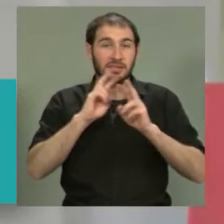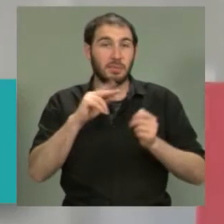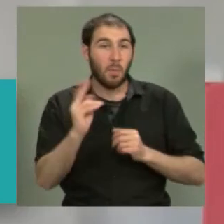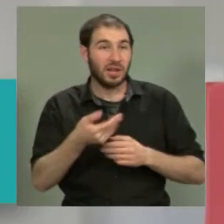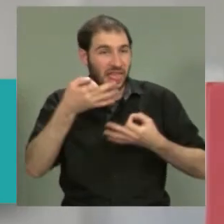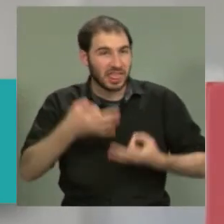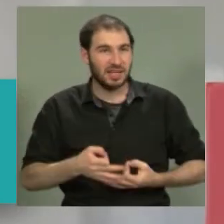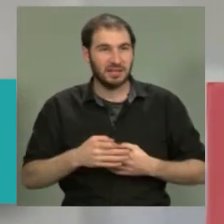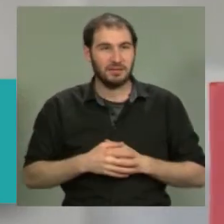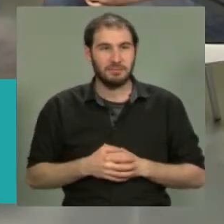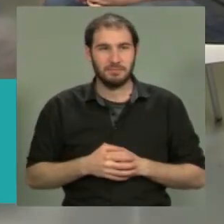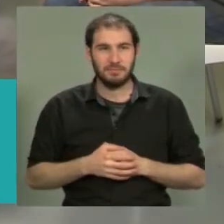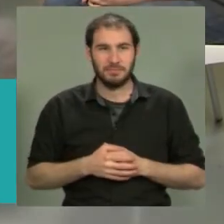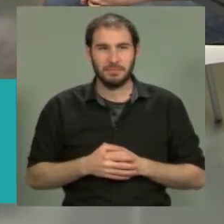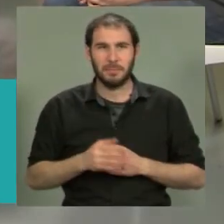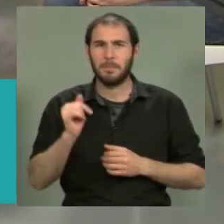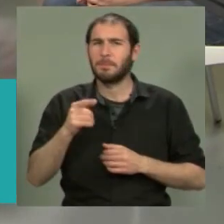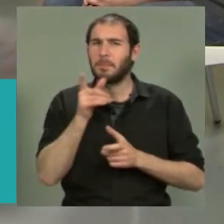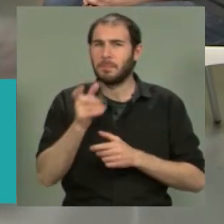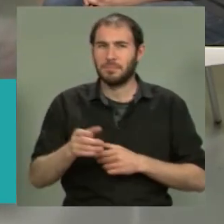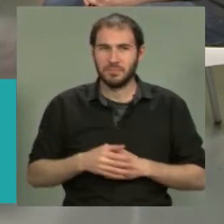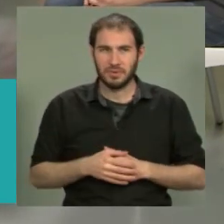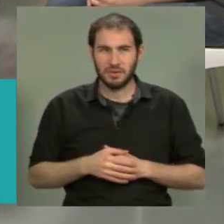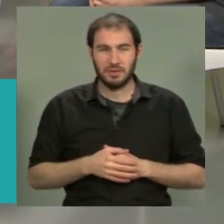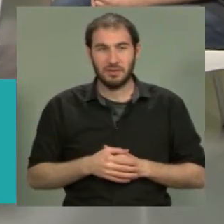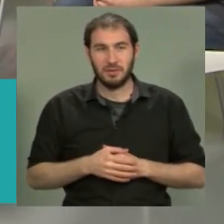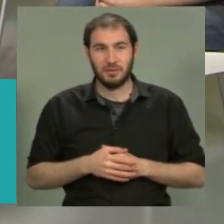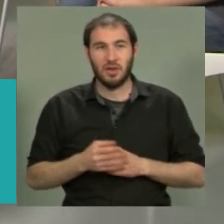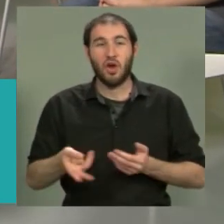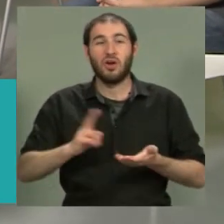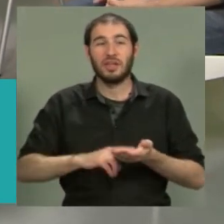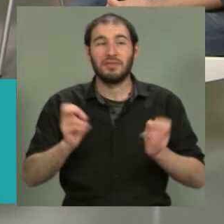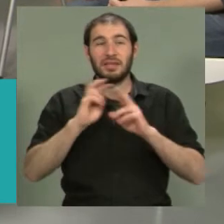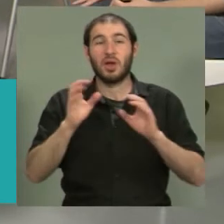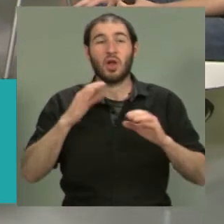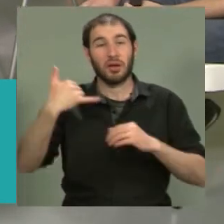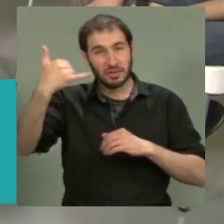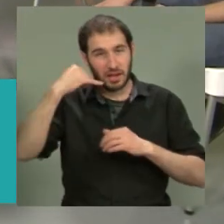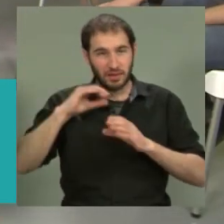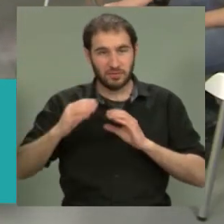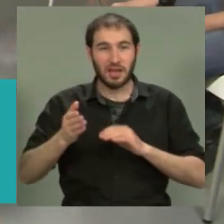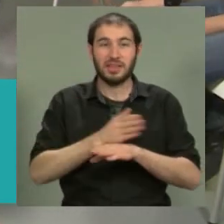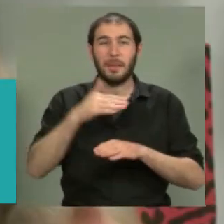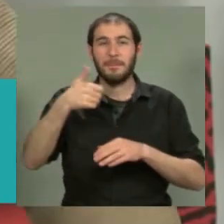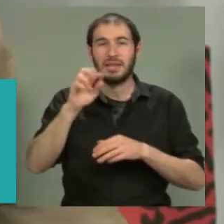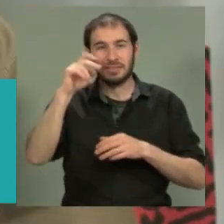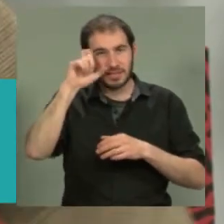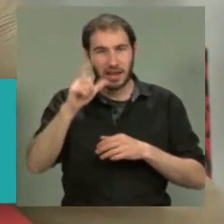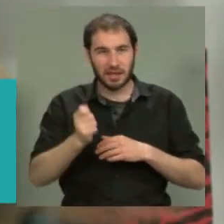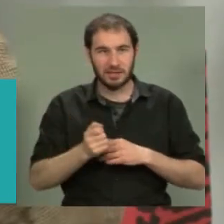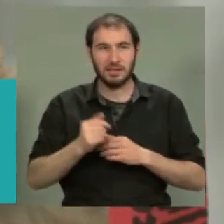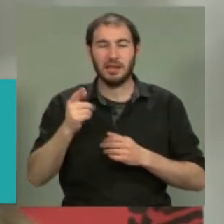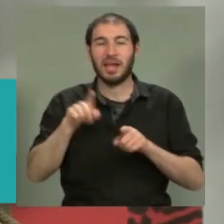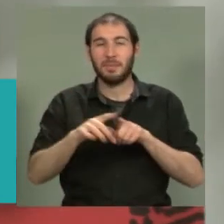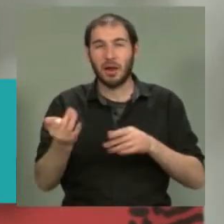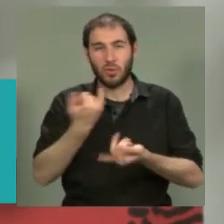lo trataba con eutanasia nomás. Javi, Recién, bueno, sí. Volviendo a la comunicación telefónica de Marcela Díez, que hablaba de su